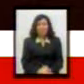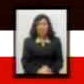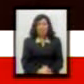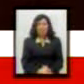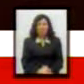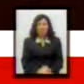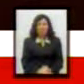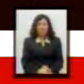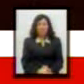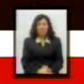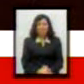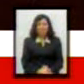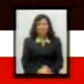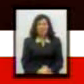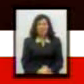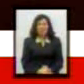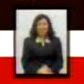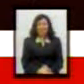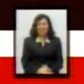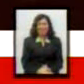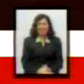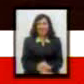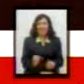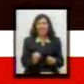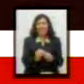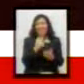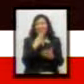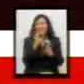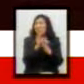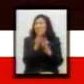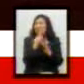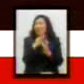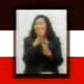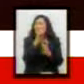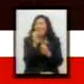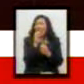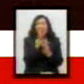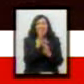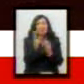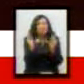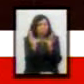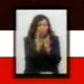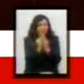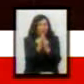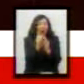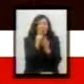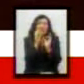somos mujeres de hecho así que tratemos de ser lo más